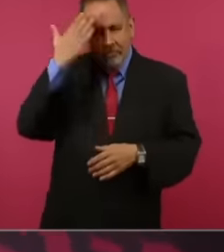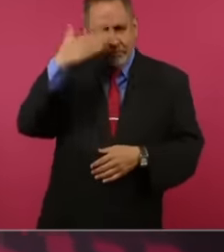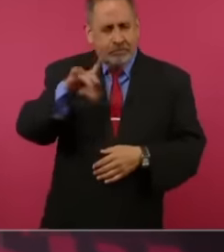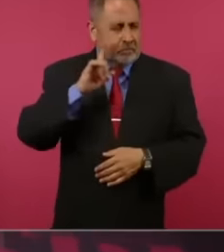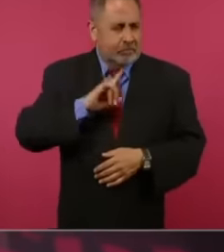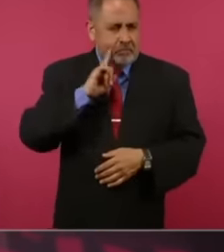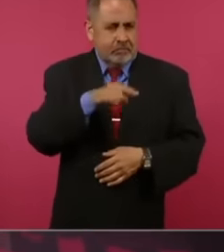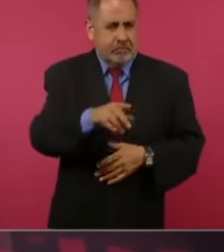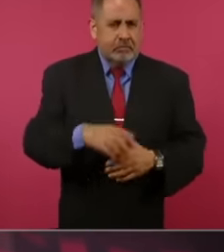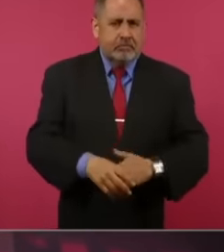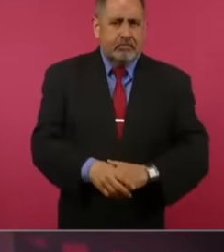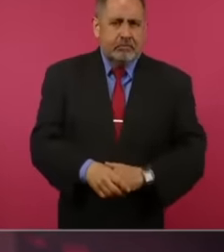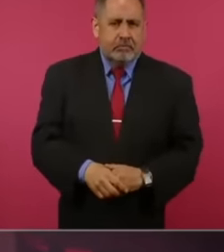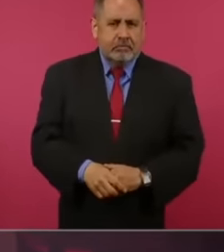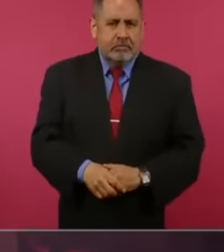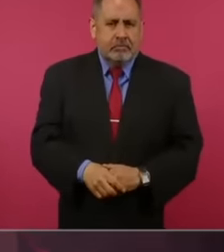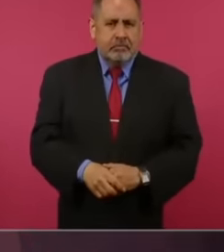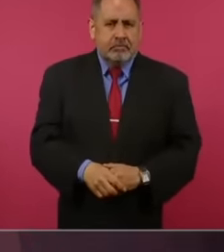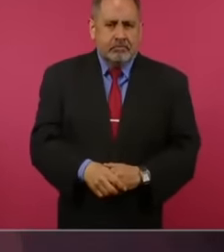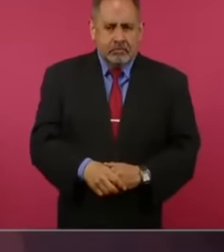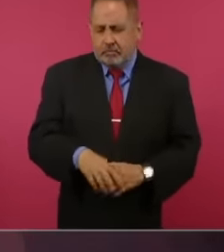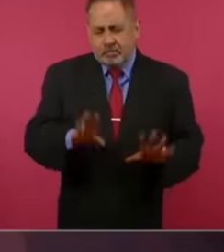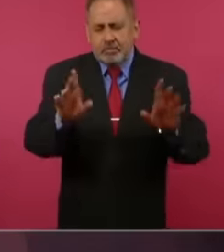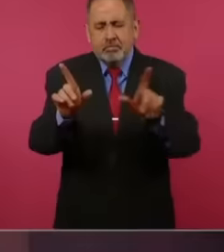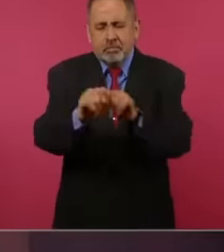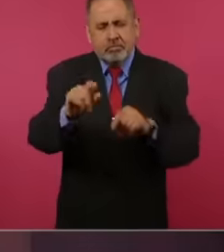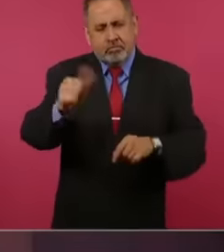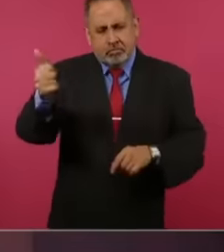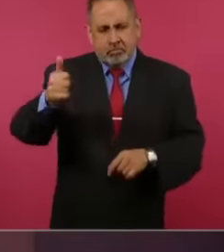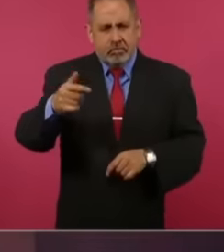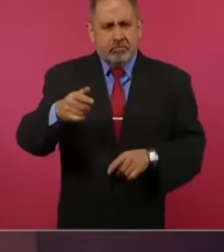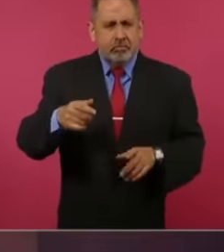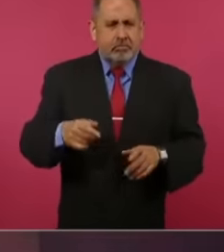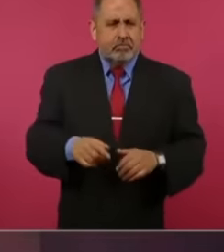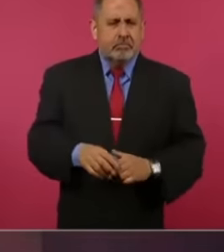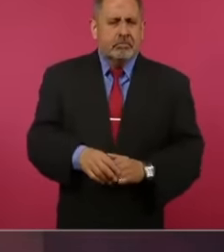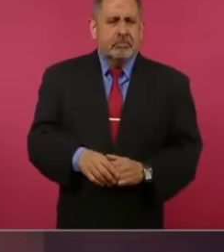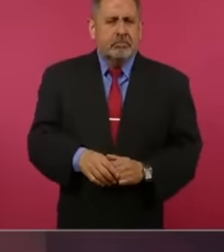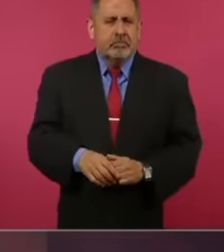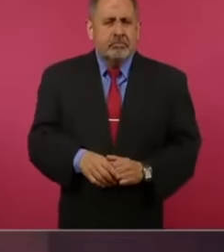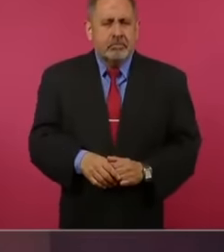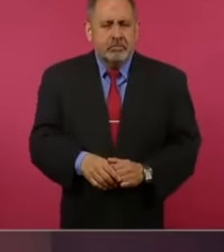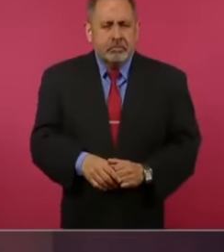dama. ¿Quién? Otra dama que…